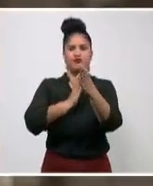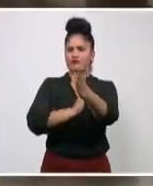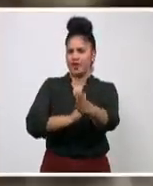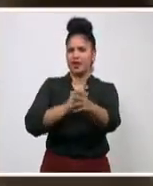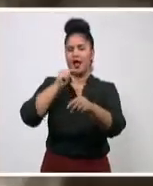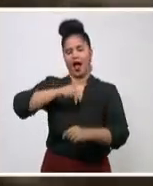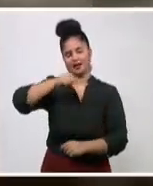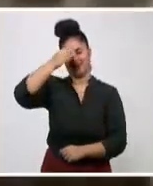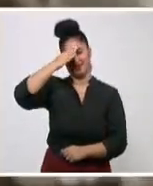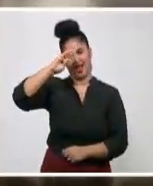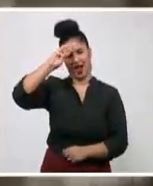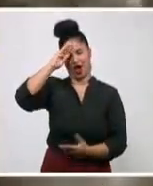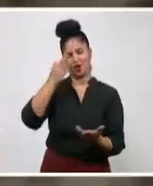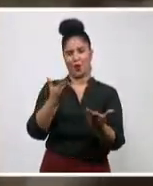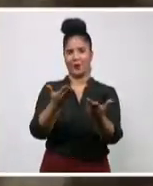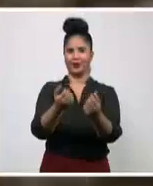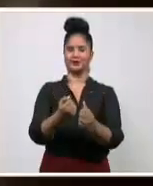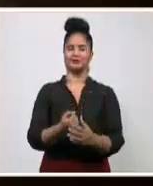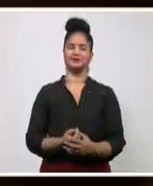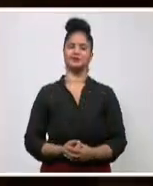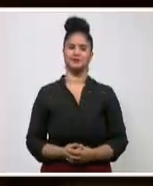causa revolucionaria.